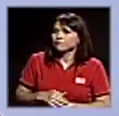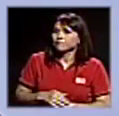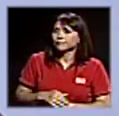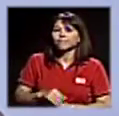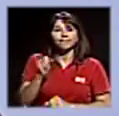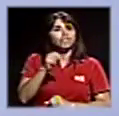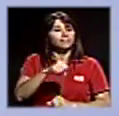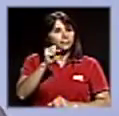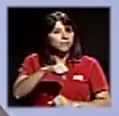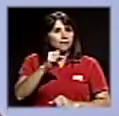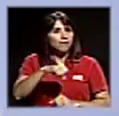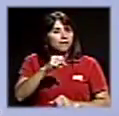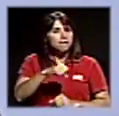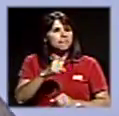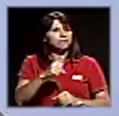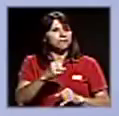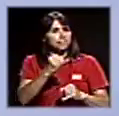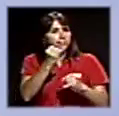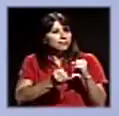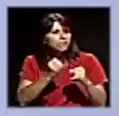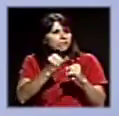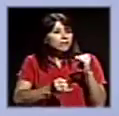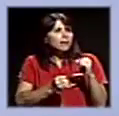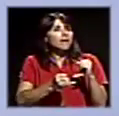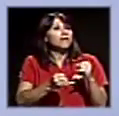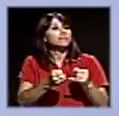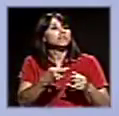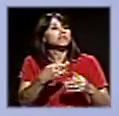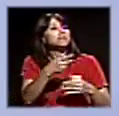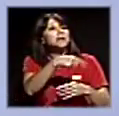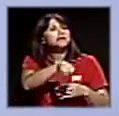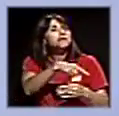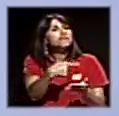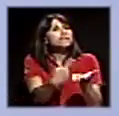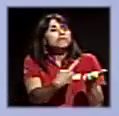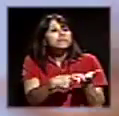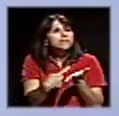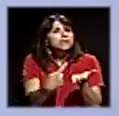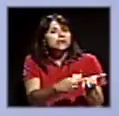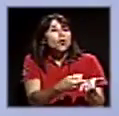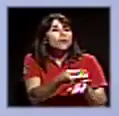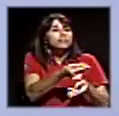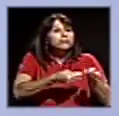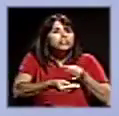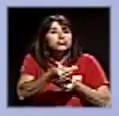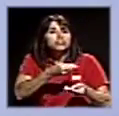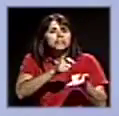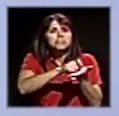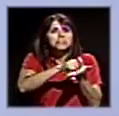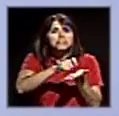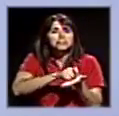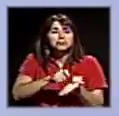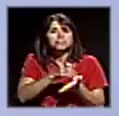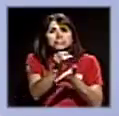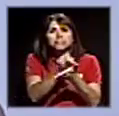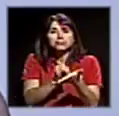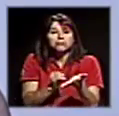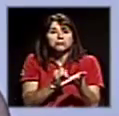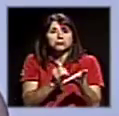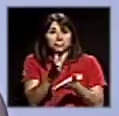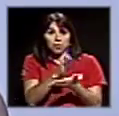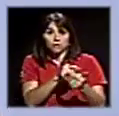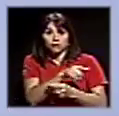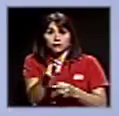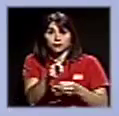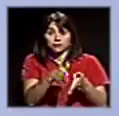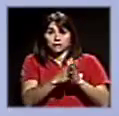al final sí hicimos como una retroalimentación de ellos hacia mí, ¿verdad? Entonces ellos hicieron sus dibujos, sus escritos, algunos me pidieron el teléfono,